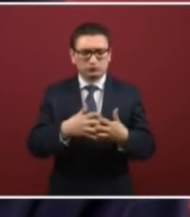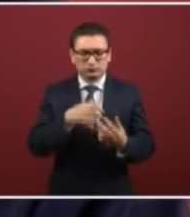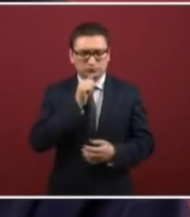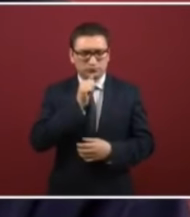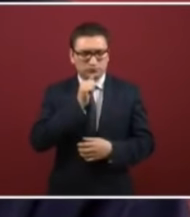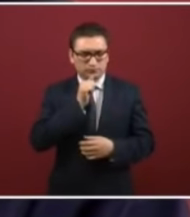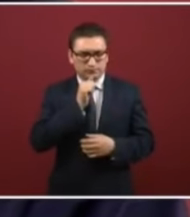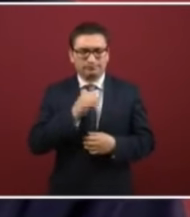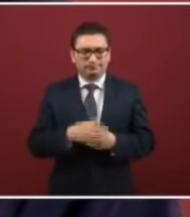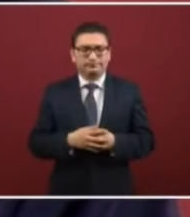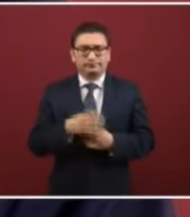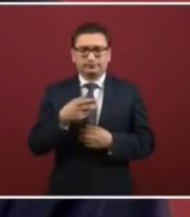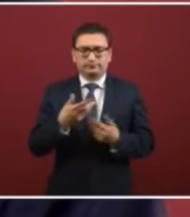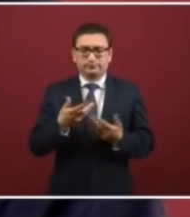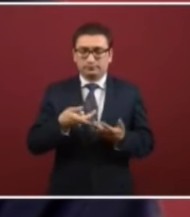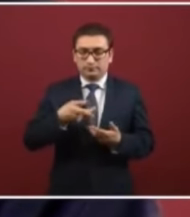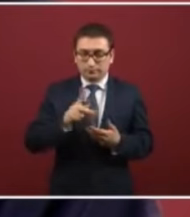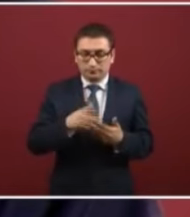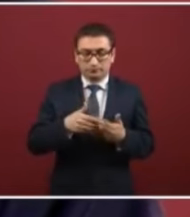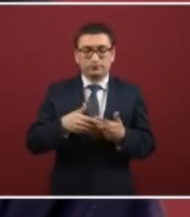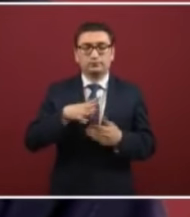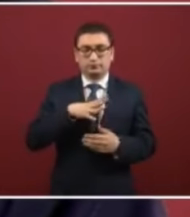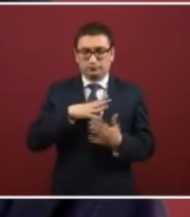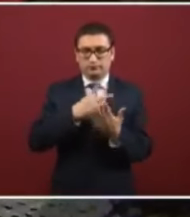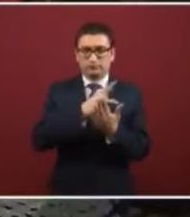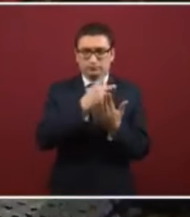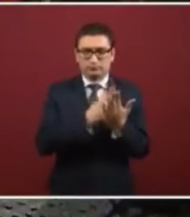de protección a mujeres